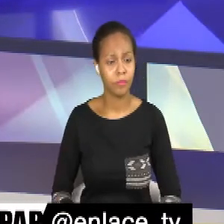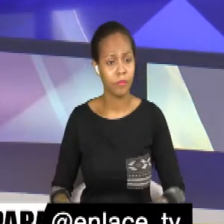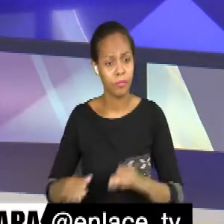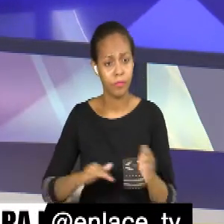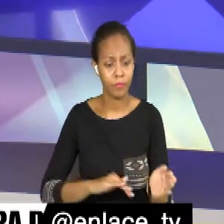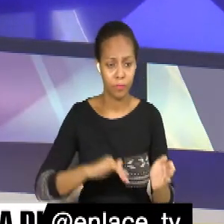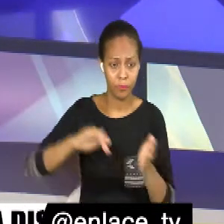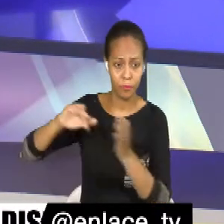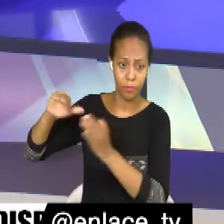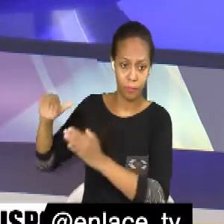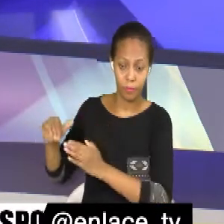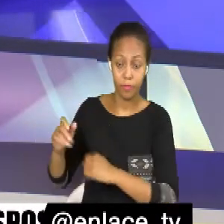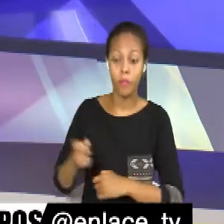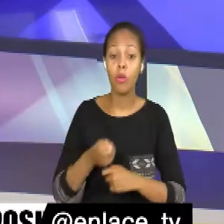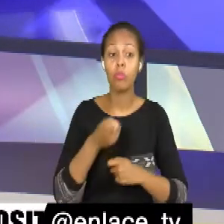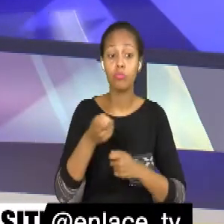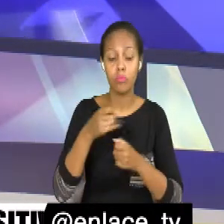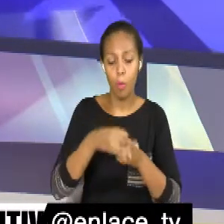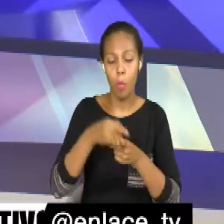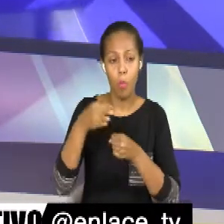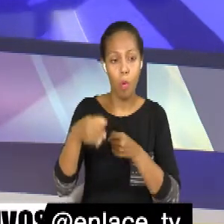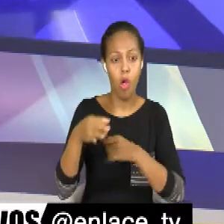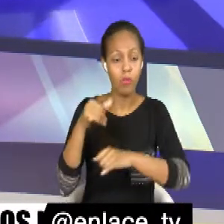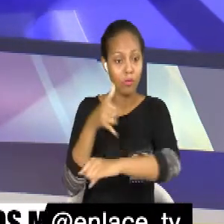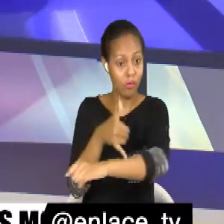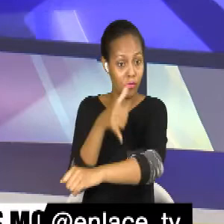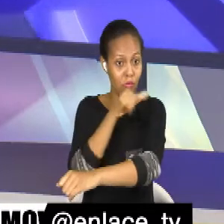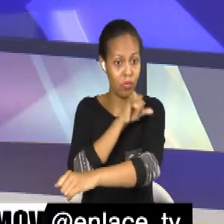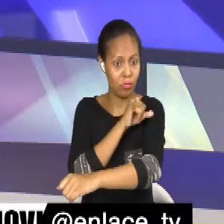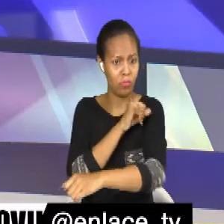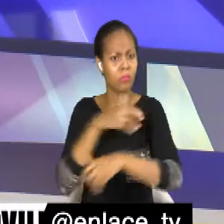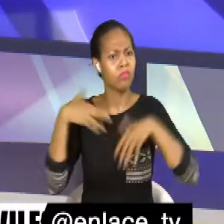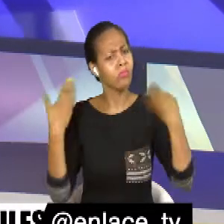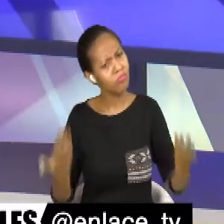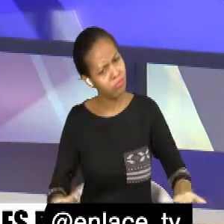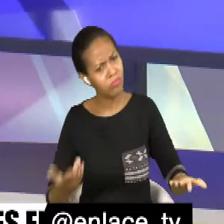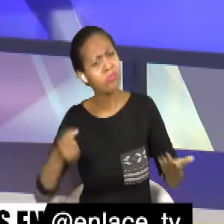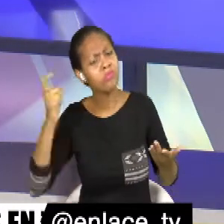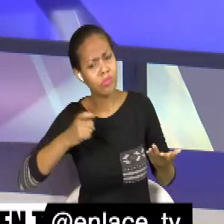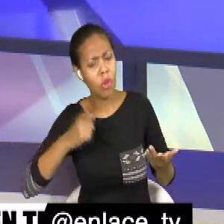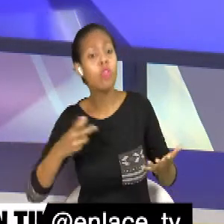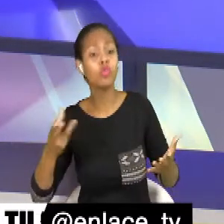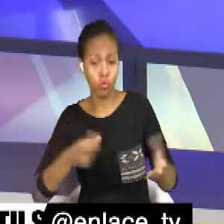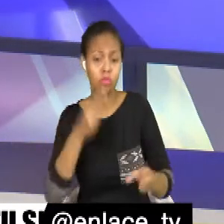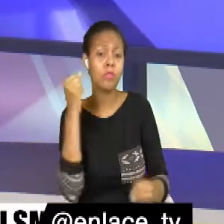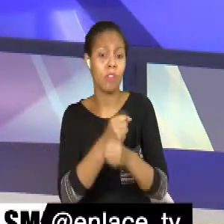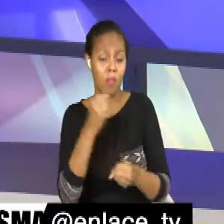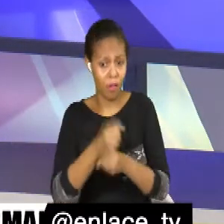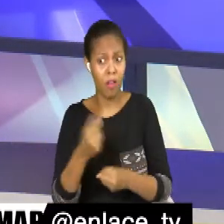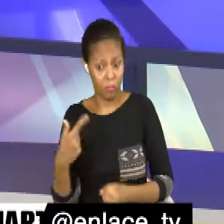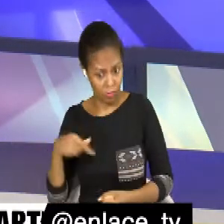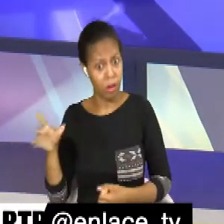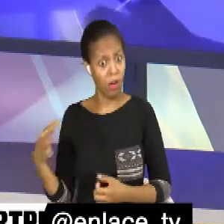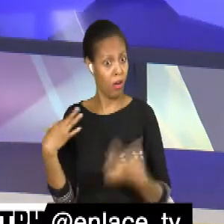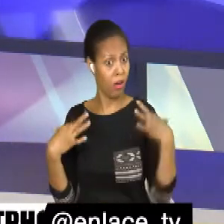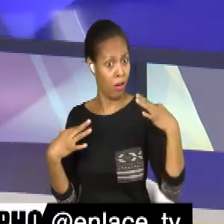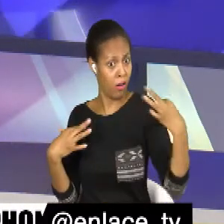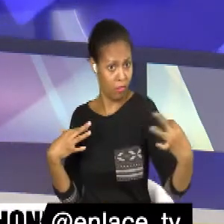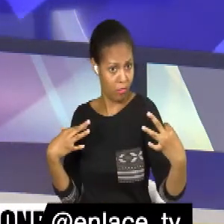Yondó reclaman inclusión laboral e inversión social. Aseguran que continuarán con la protesta hasta cuando la estatal petrolera cumpla con sus